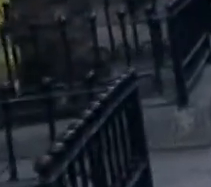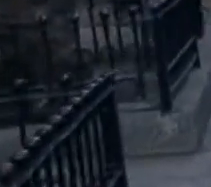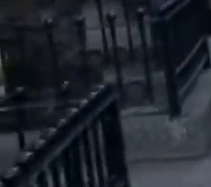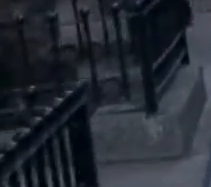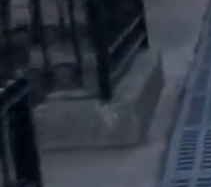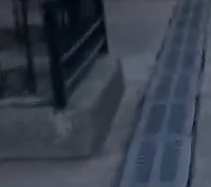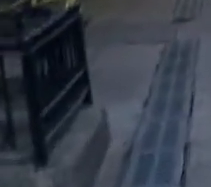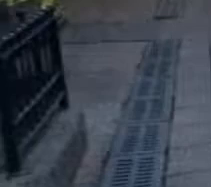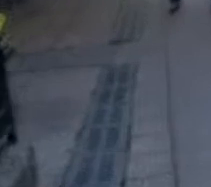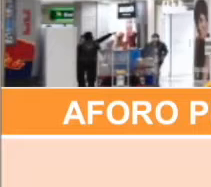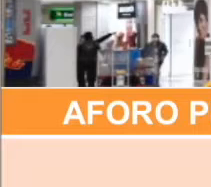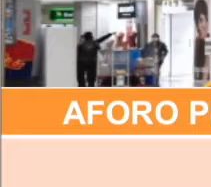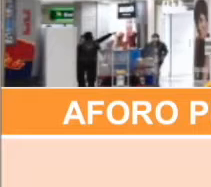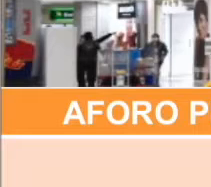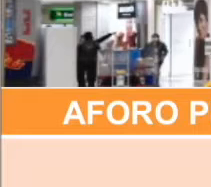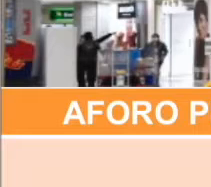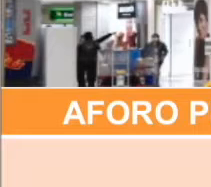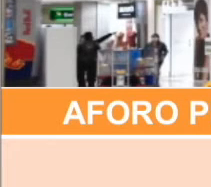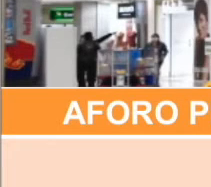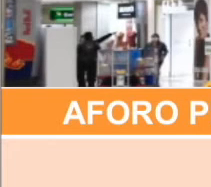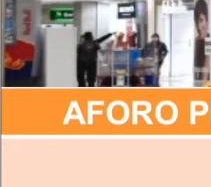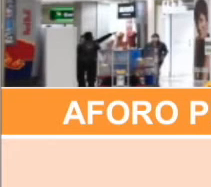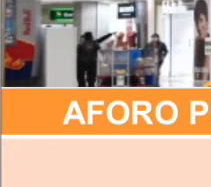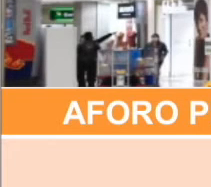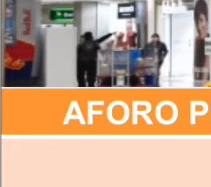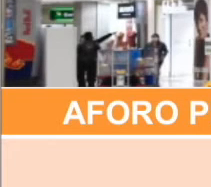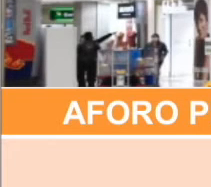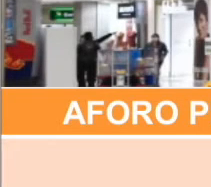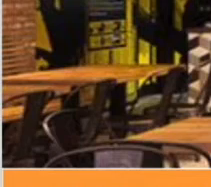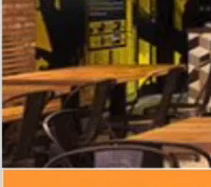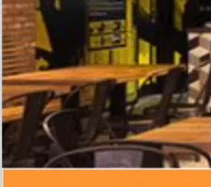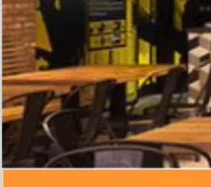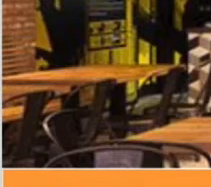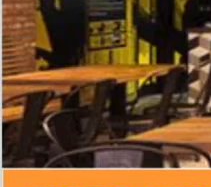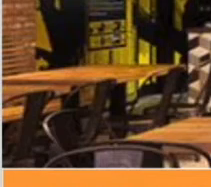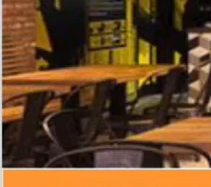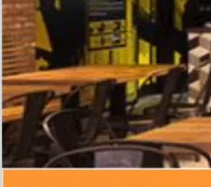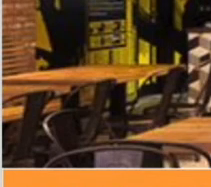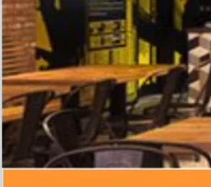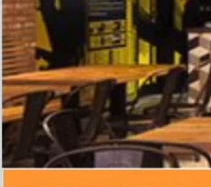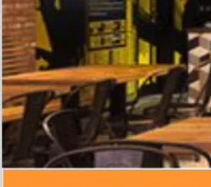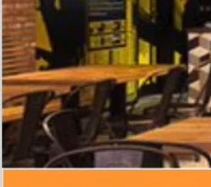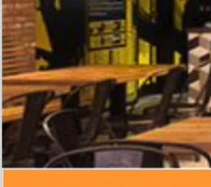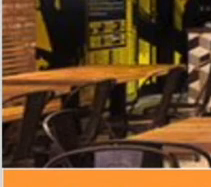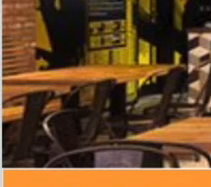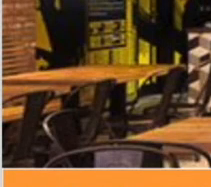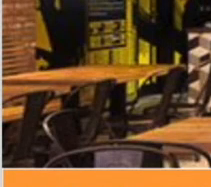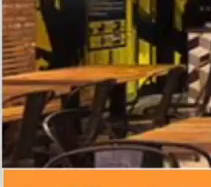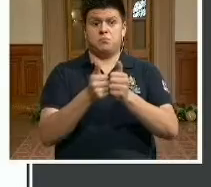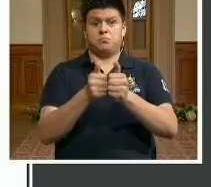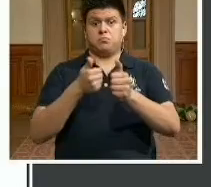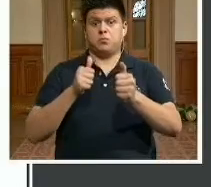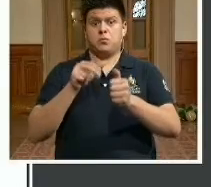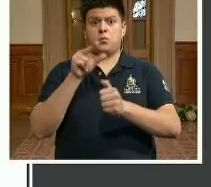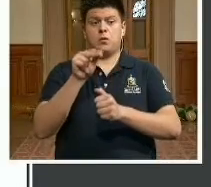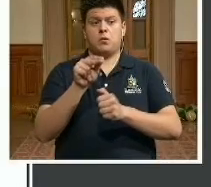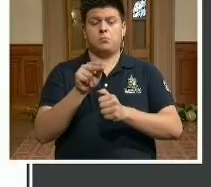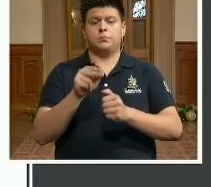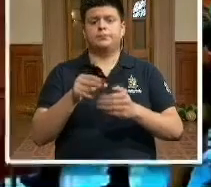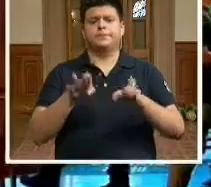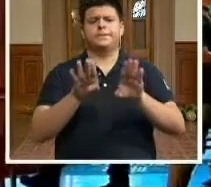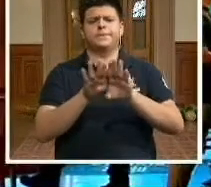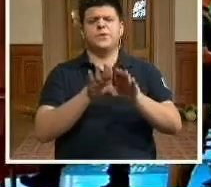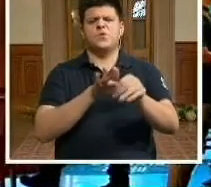momento se encuentran operando continuarán con el aforo al 30% y el horario de 5 de la mañana a 10 de la noche.